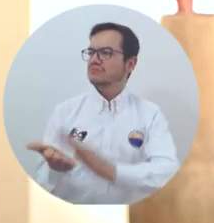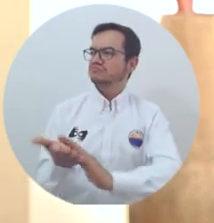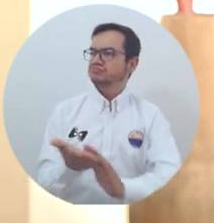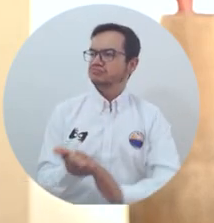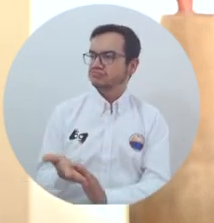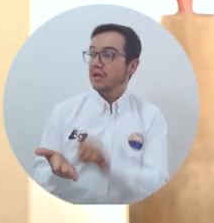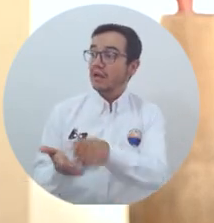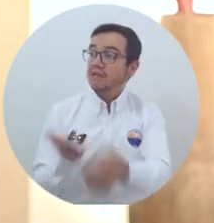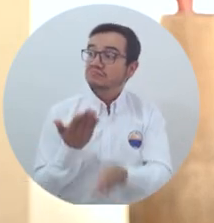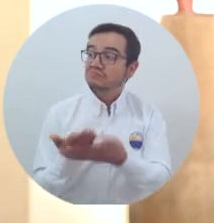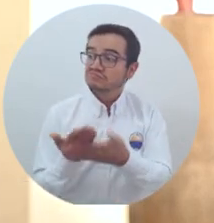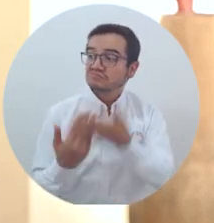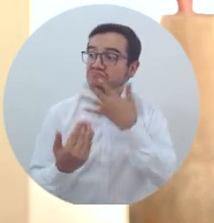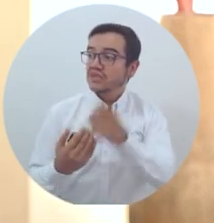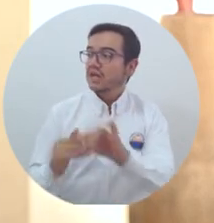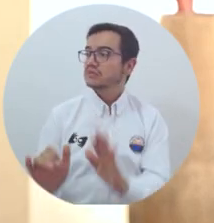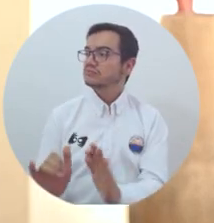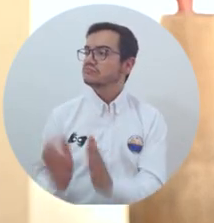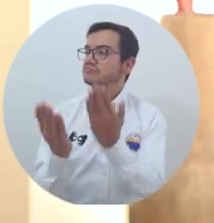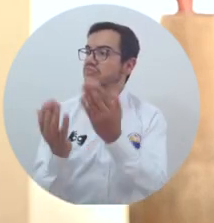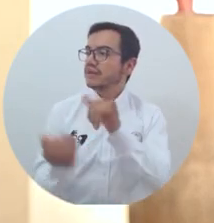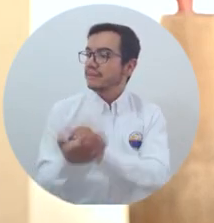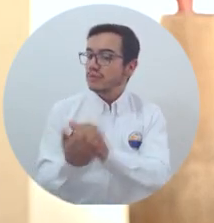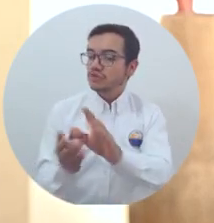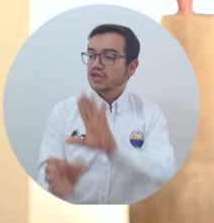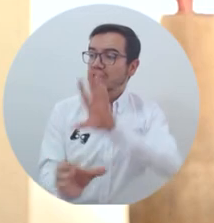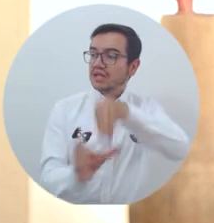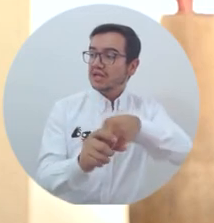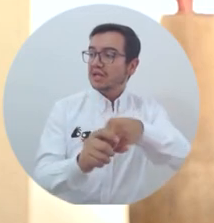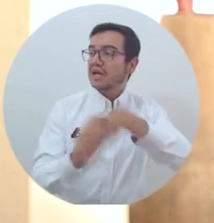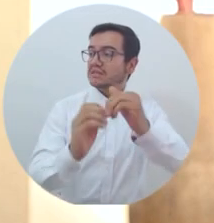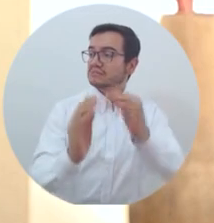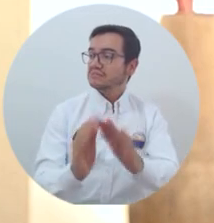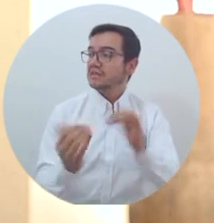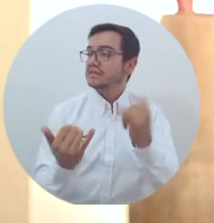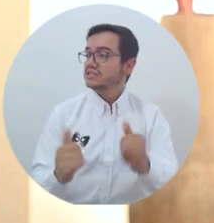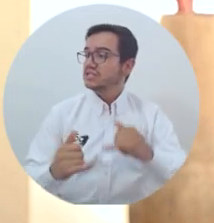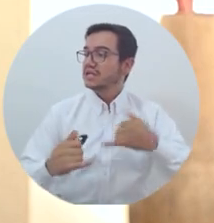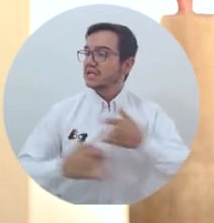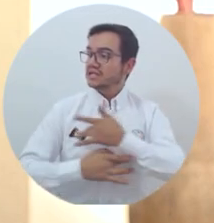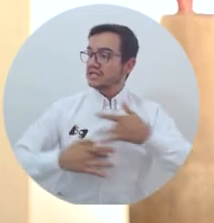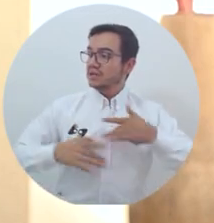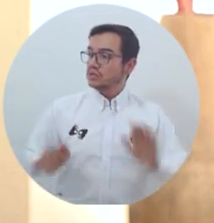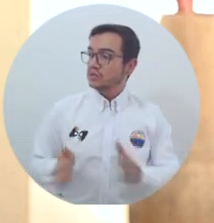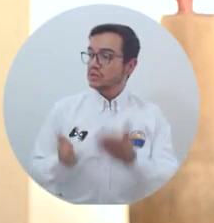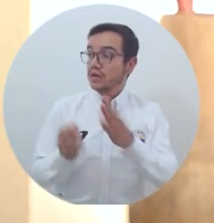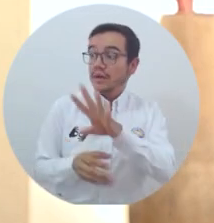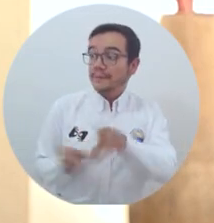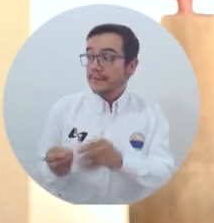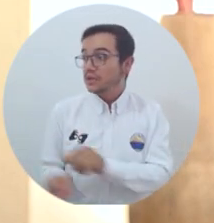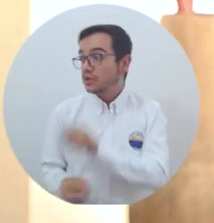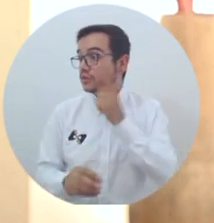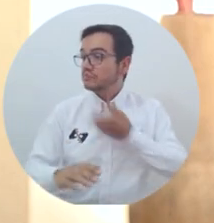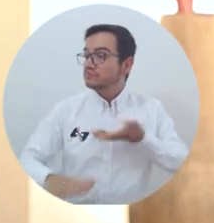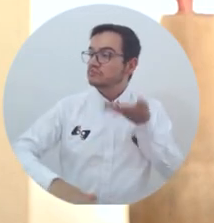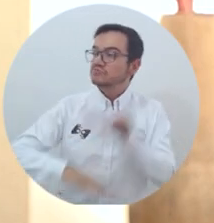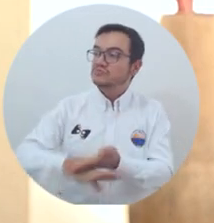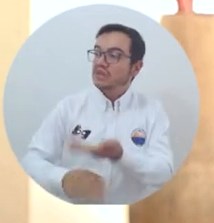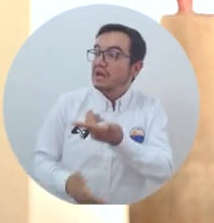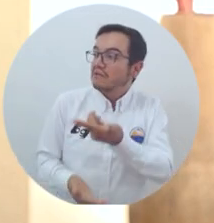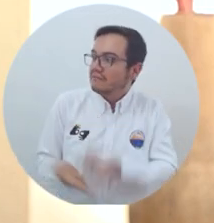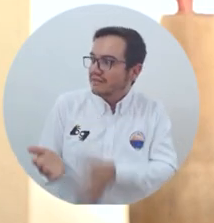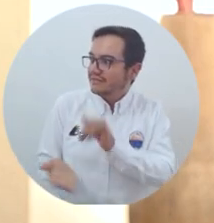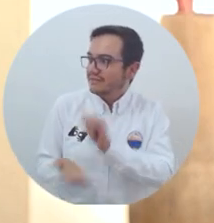el último caso reportado ya está curado y están en casa. De hecho, una de las propuestas que se están haciendo